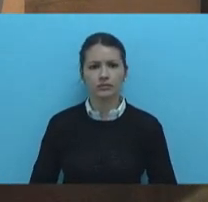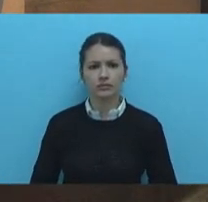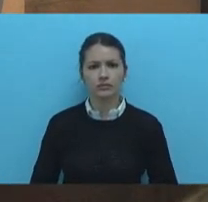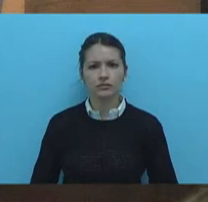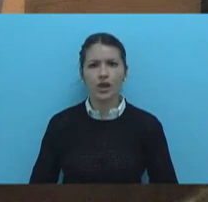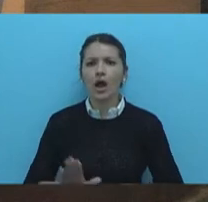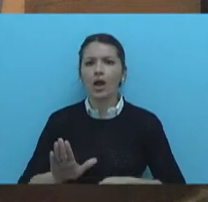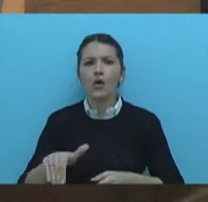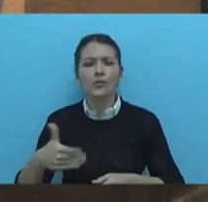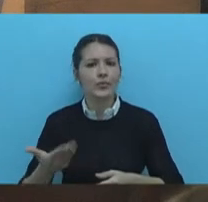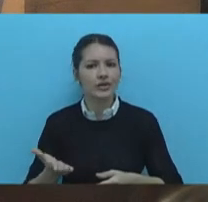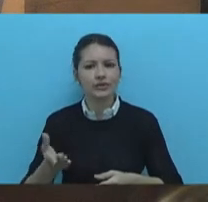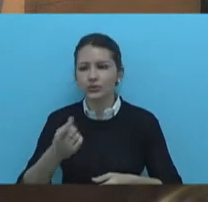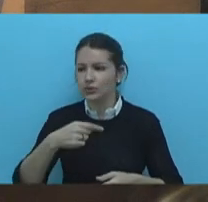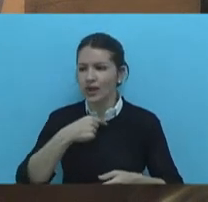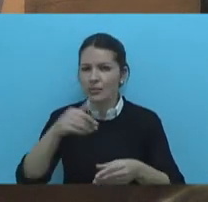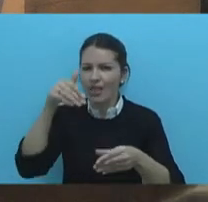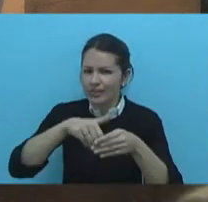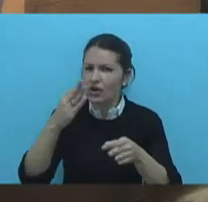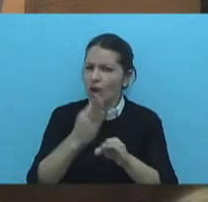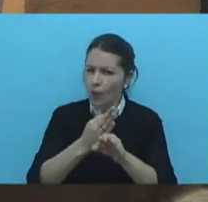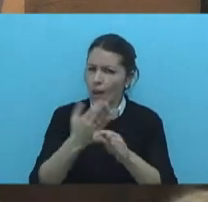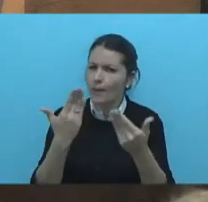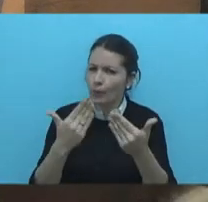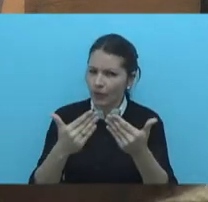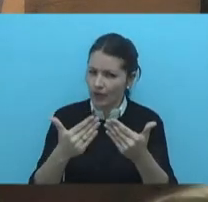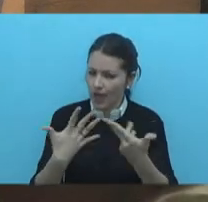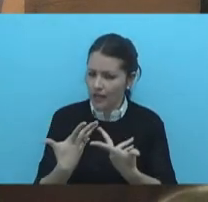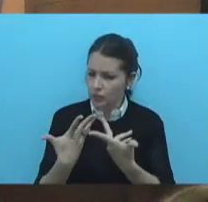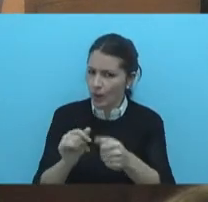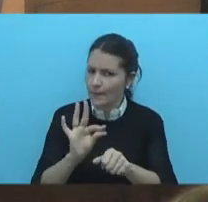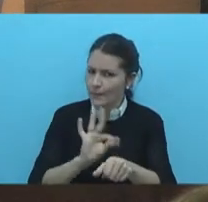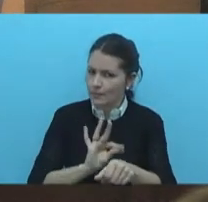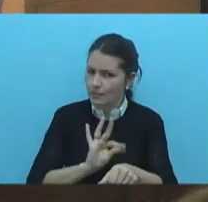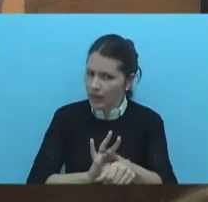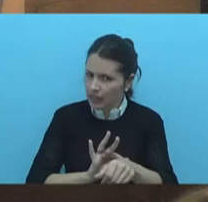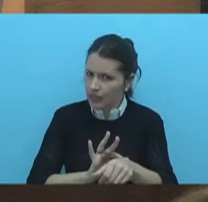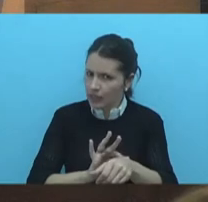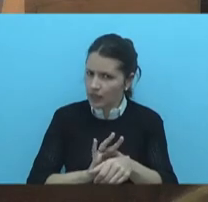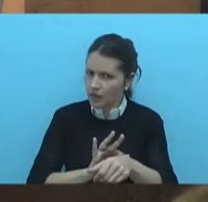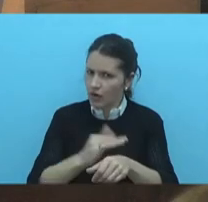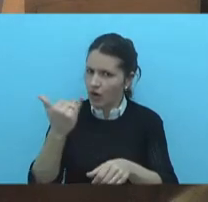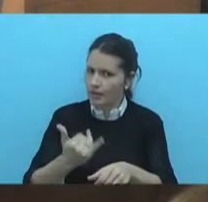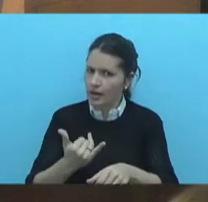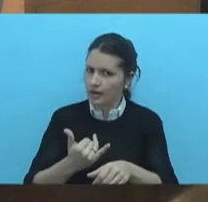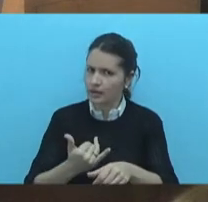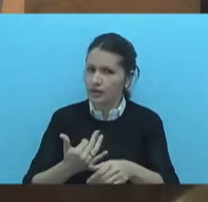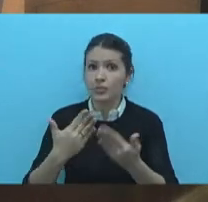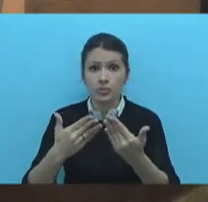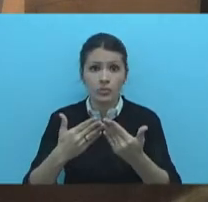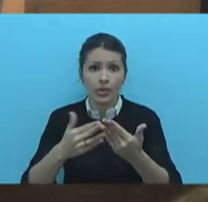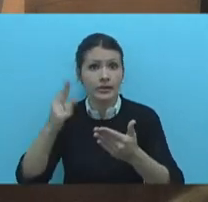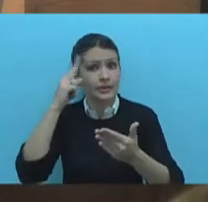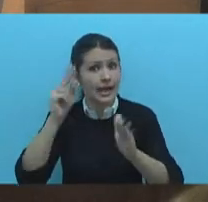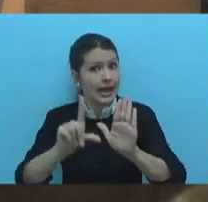Por eso queremos que se les brinde a las escuelas el equipamiento necesario para poder cumplir